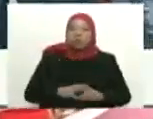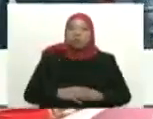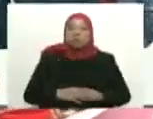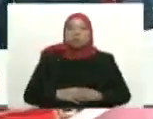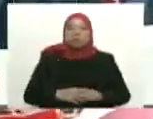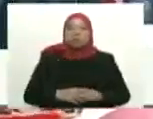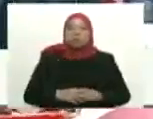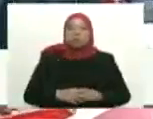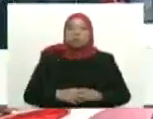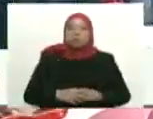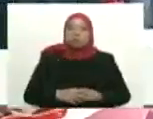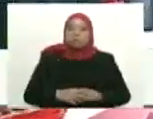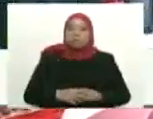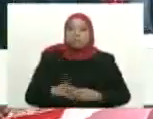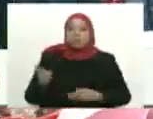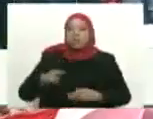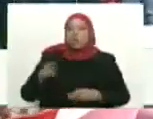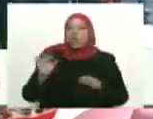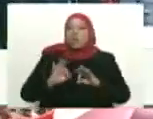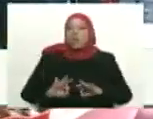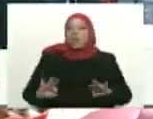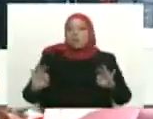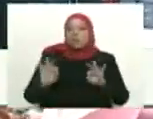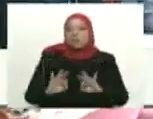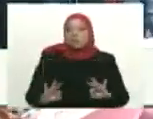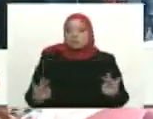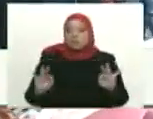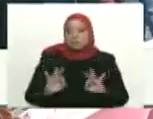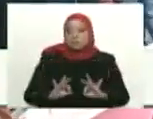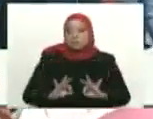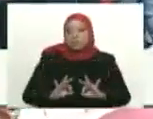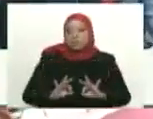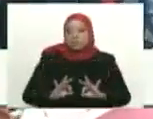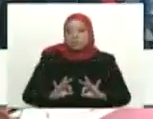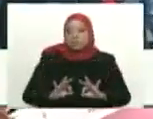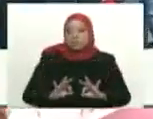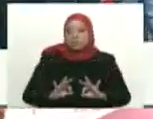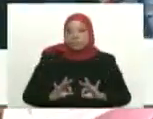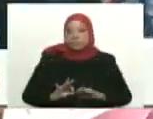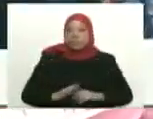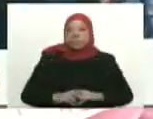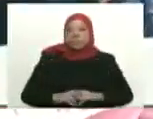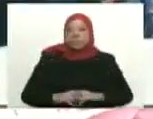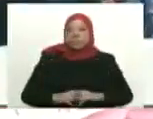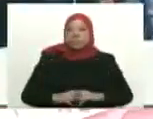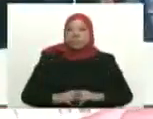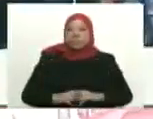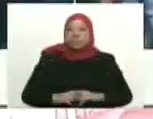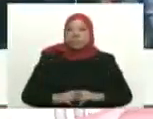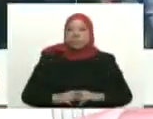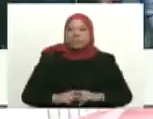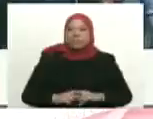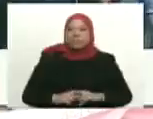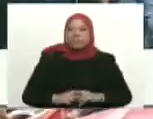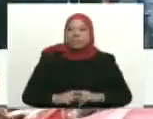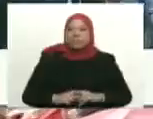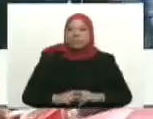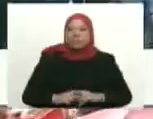Ni la Sayona ha venido para acá. ¿Ha venido la señora?